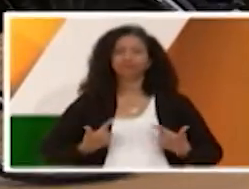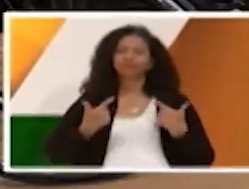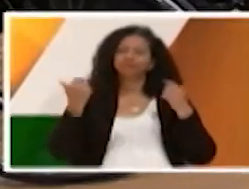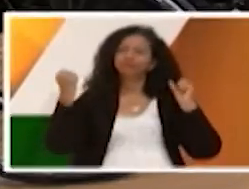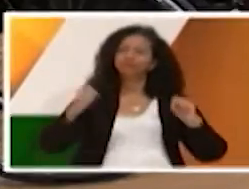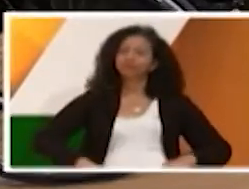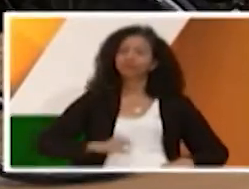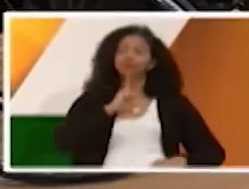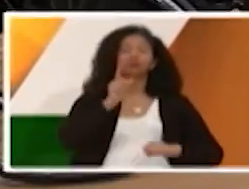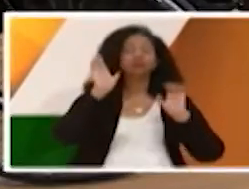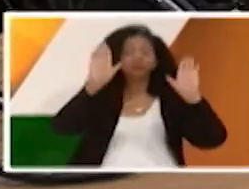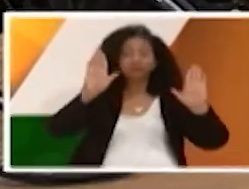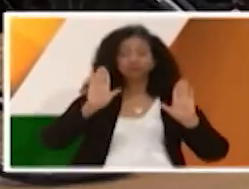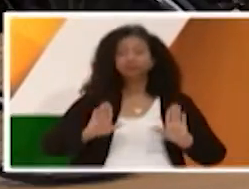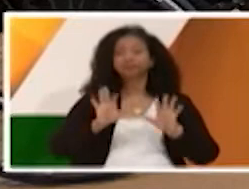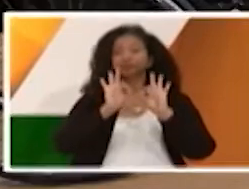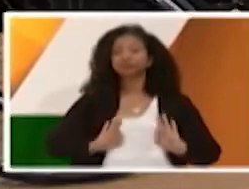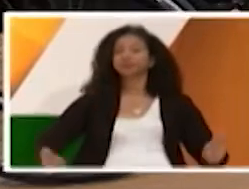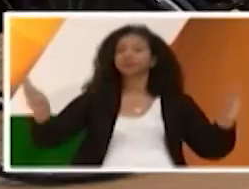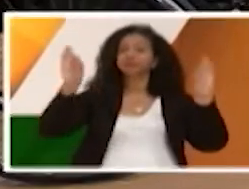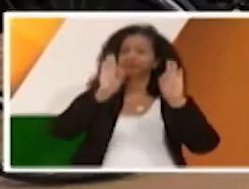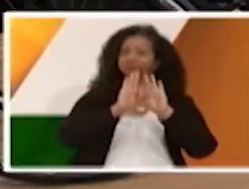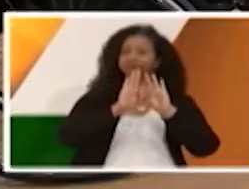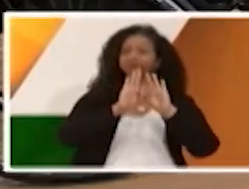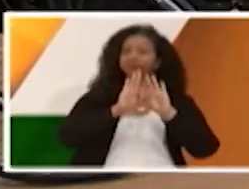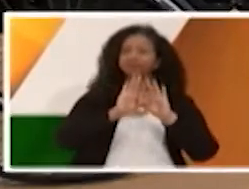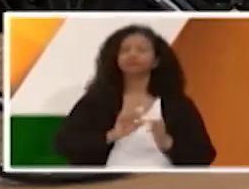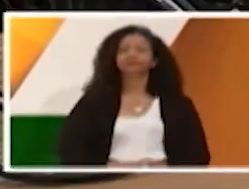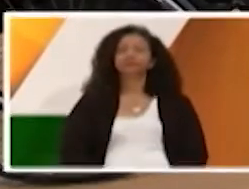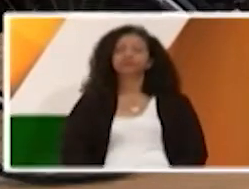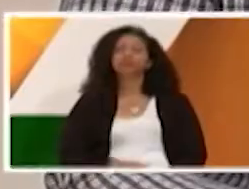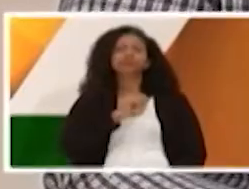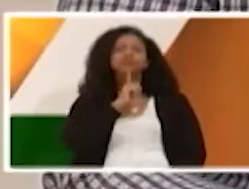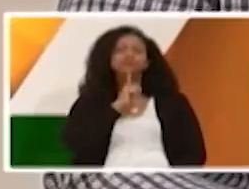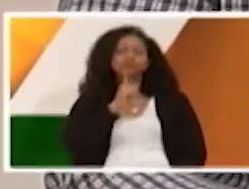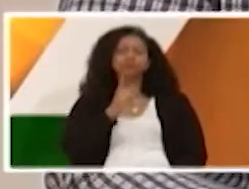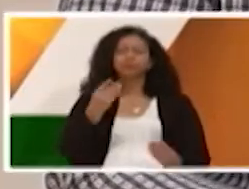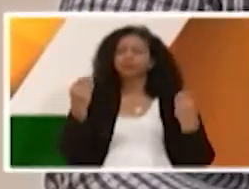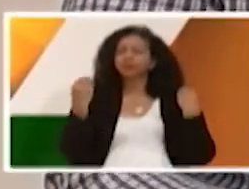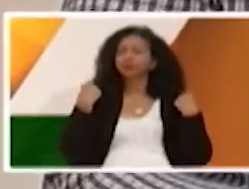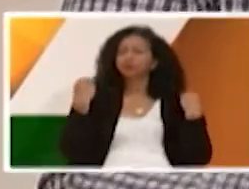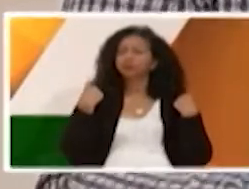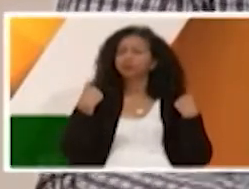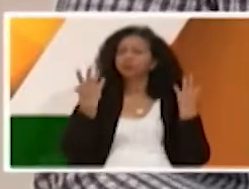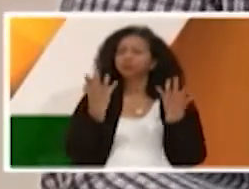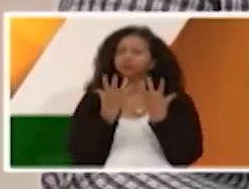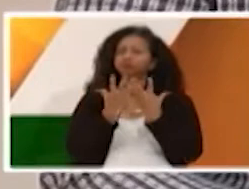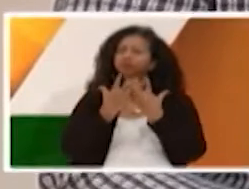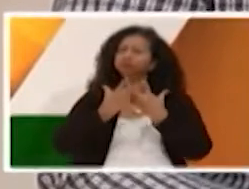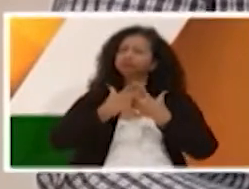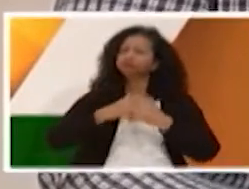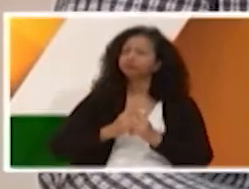algo importantísimo, Rafael. Sí, el deporte y adaptado y toda